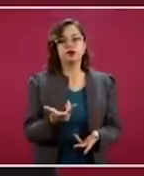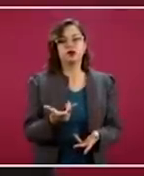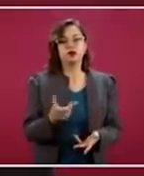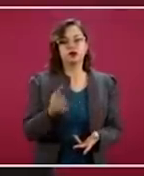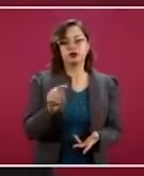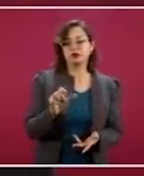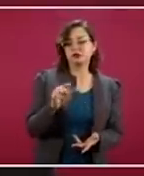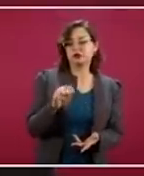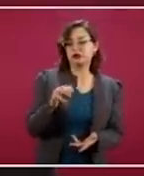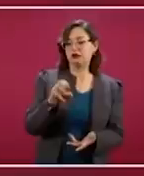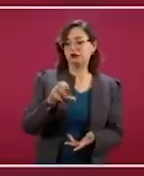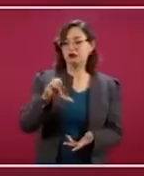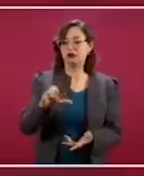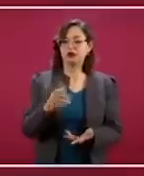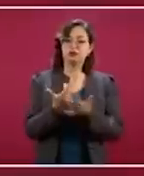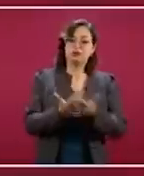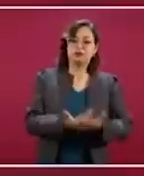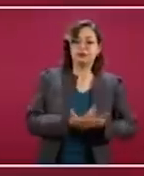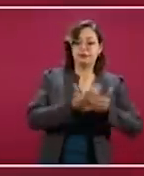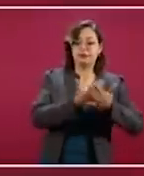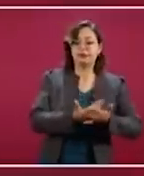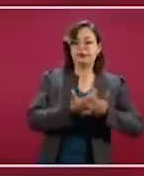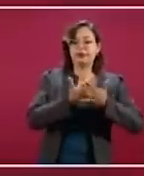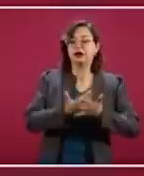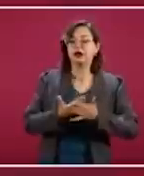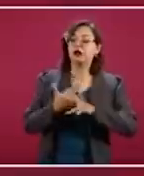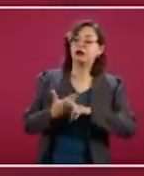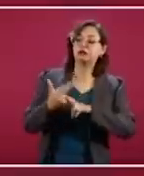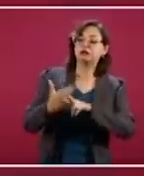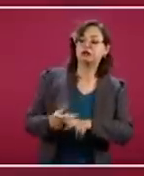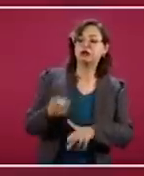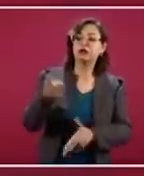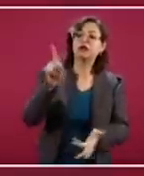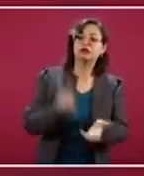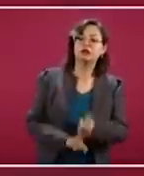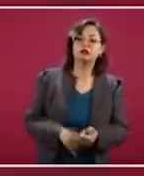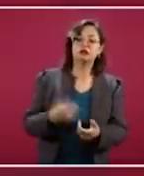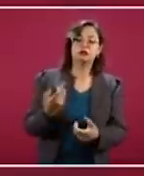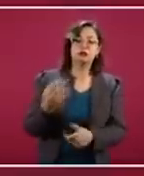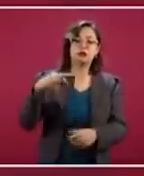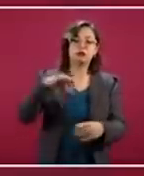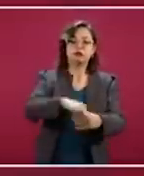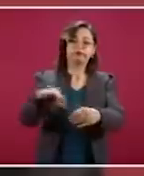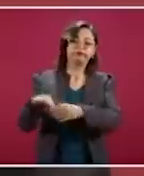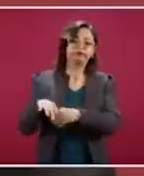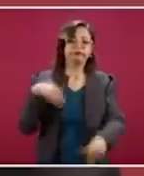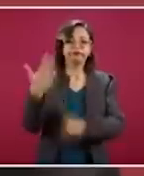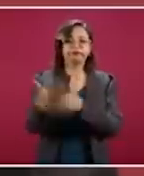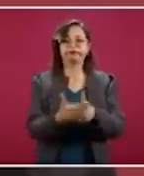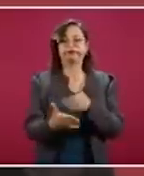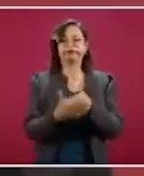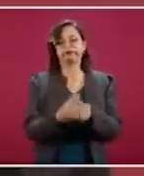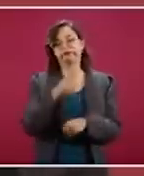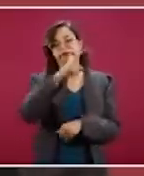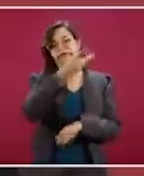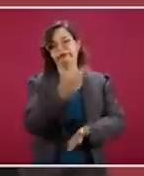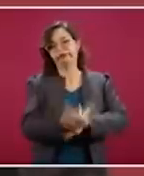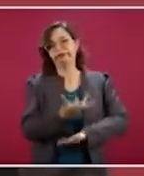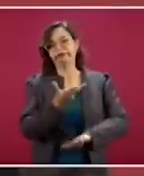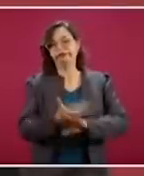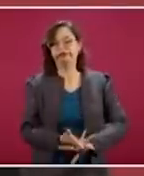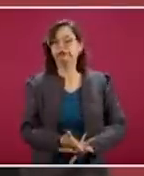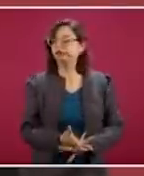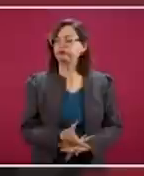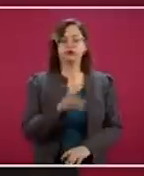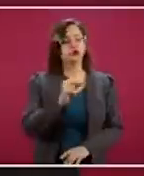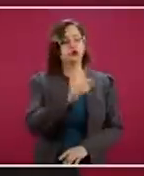rehén de los procesos políticos electorales que se están llevando a cabo en Estados